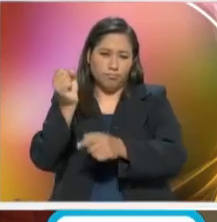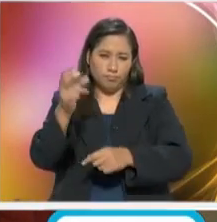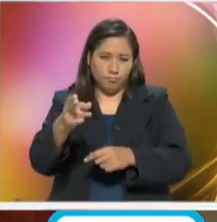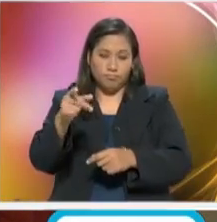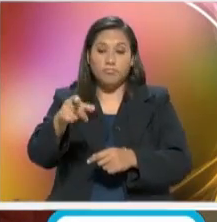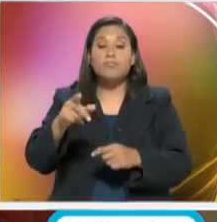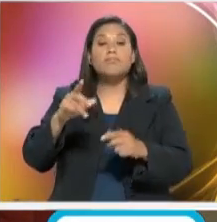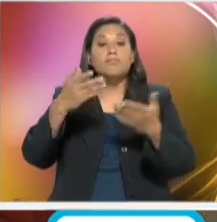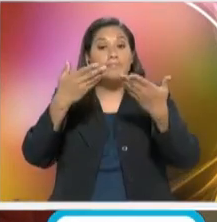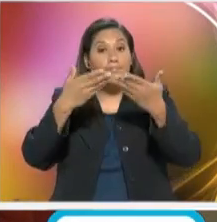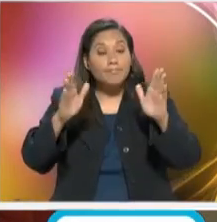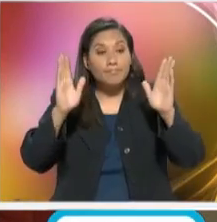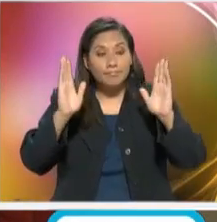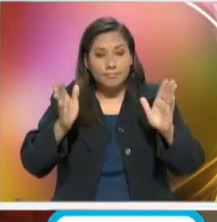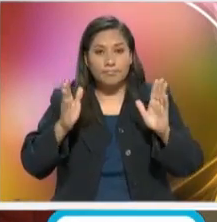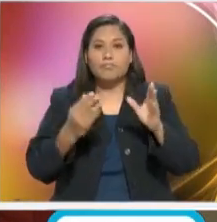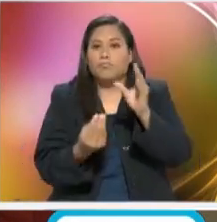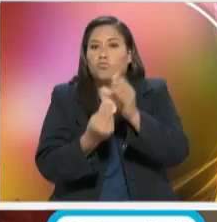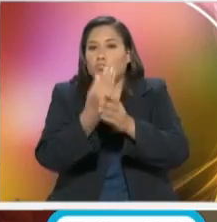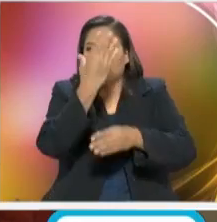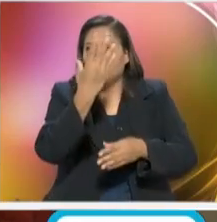de la apertura y de esta